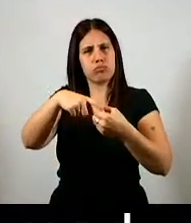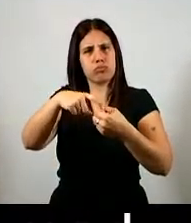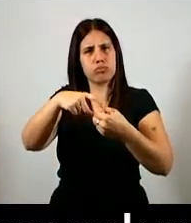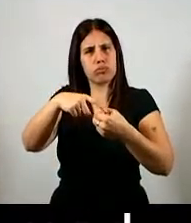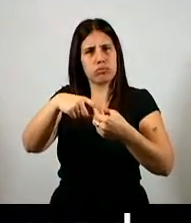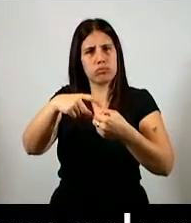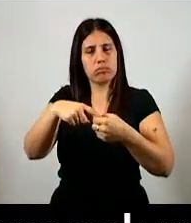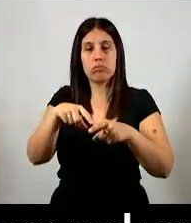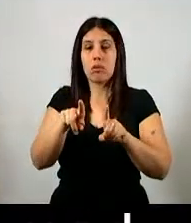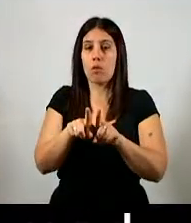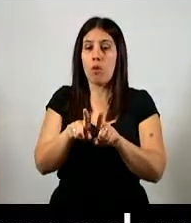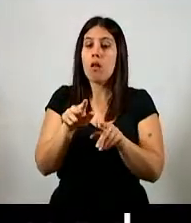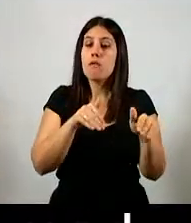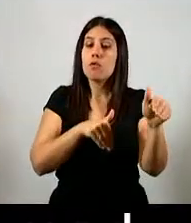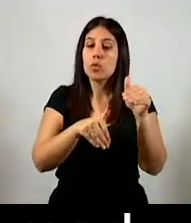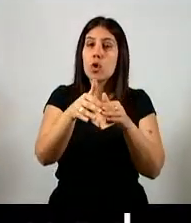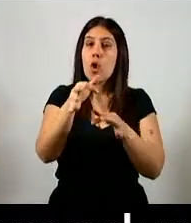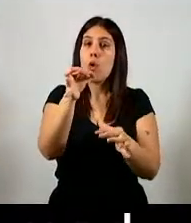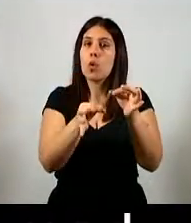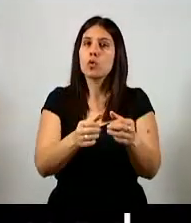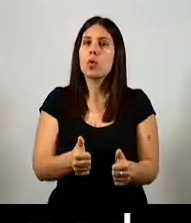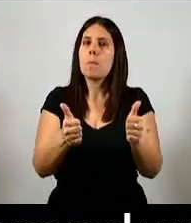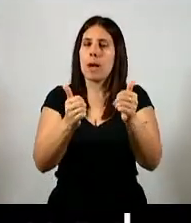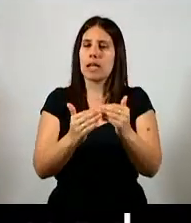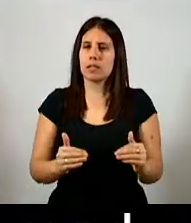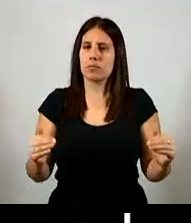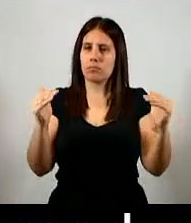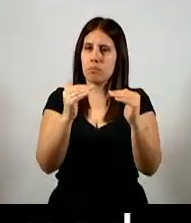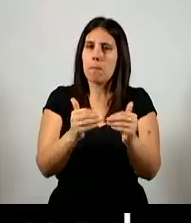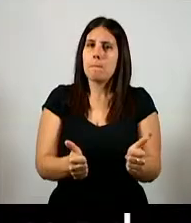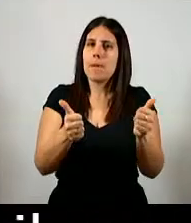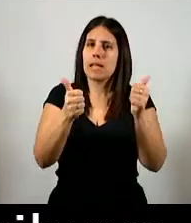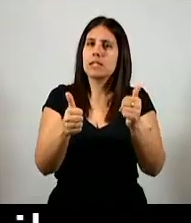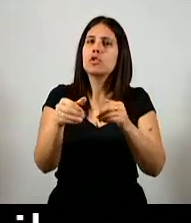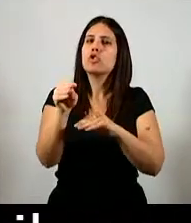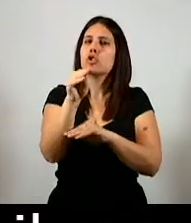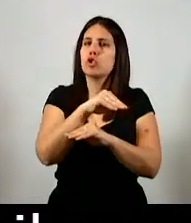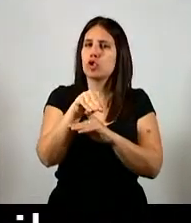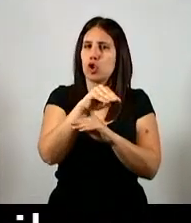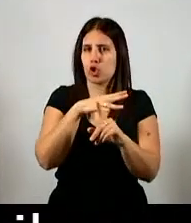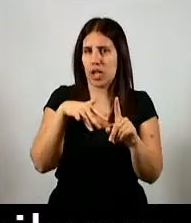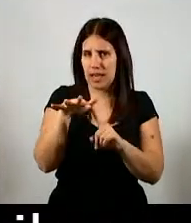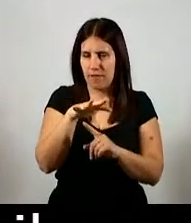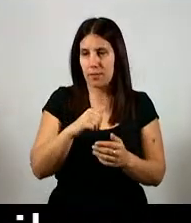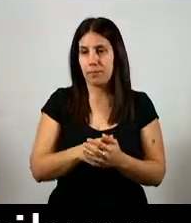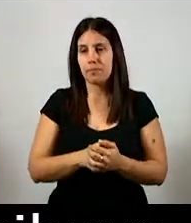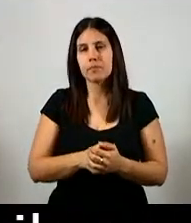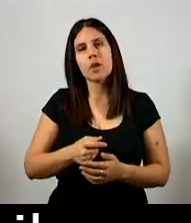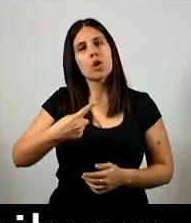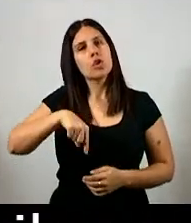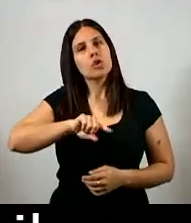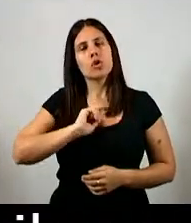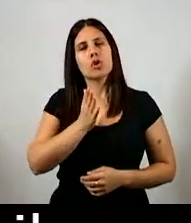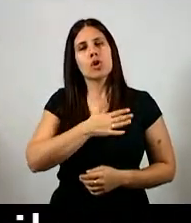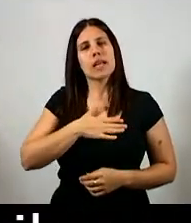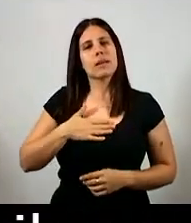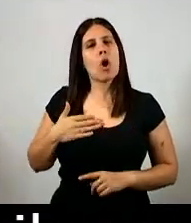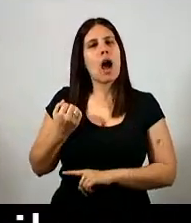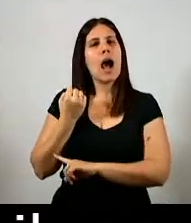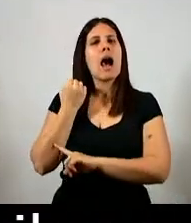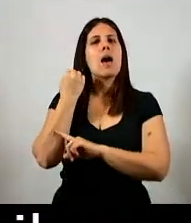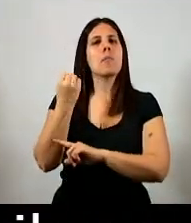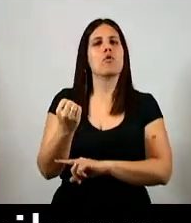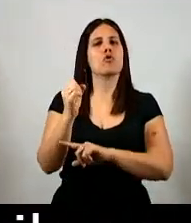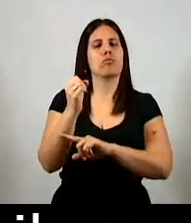futuro más justo, más equitativo y sostenible. Queremos apoyar de manera efectiva a las poblaciones